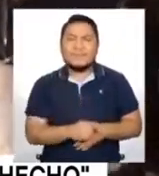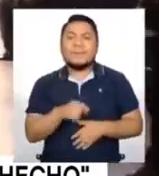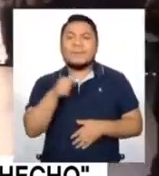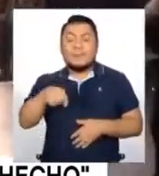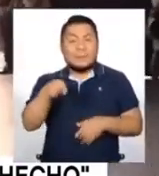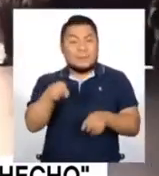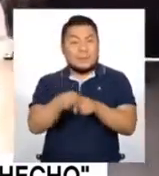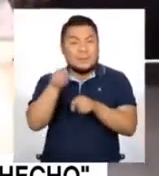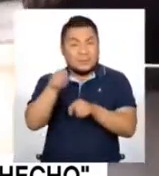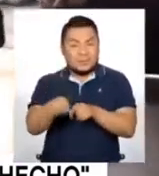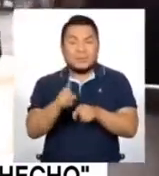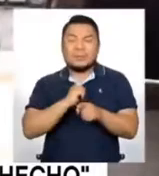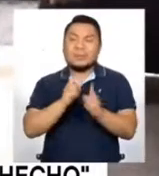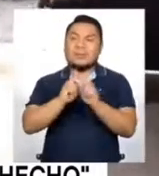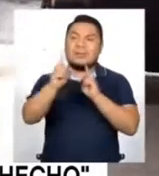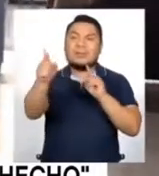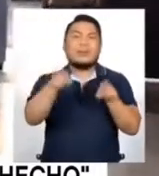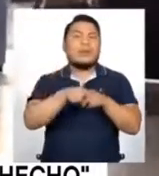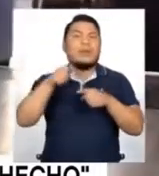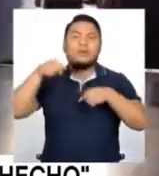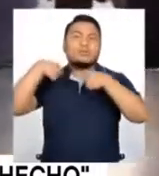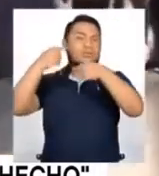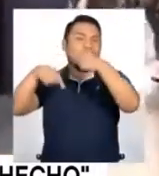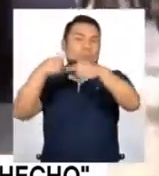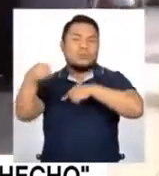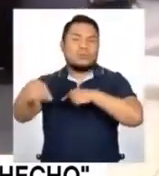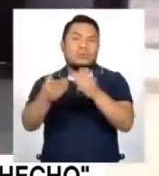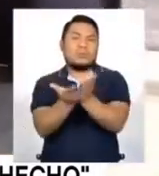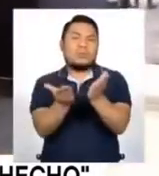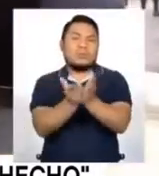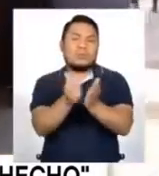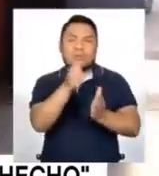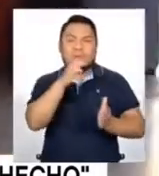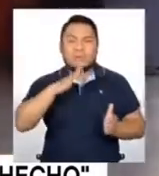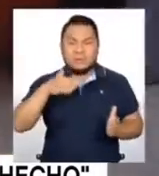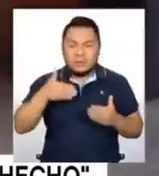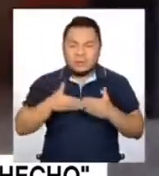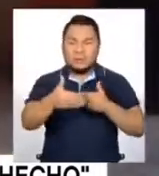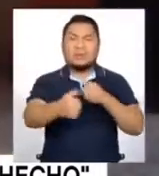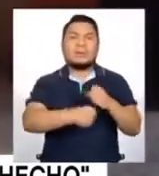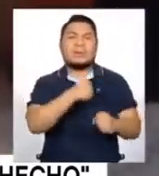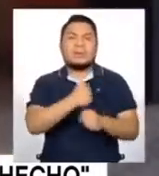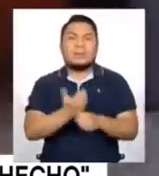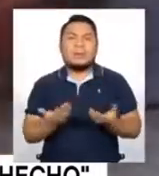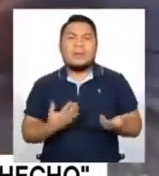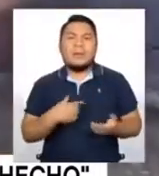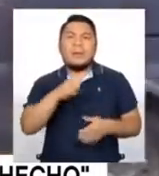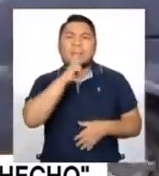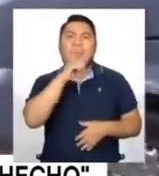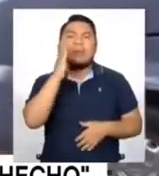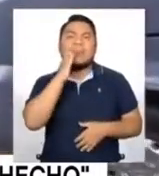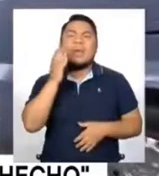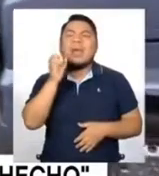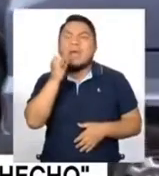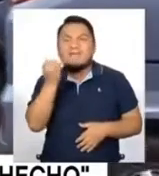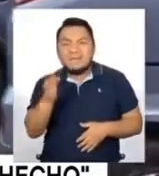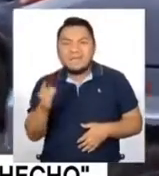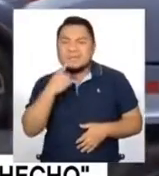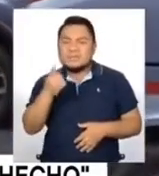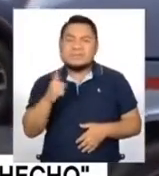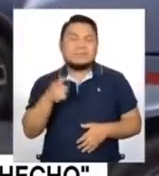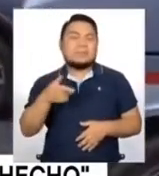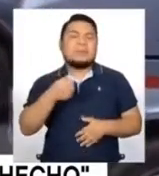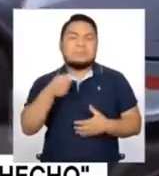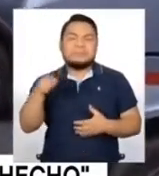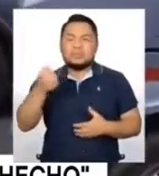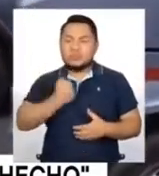situación de clase a distancia, esto ocurre todos los días en los colegios a lo largo del año. Los padres de familia que tienen alguna dificultad, sea por pérdida de